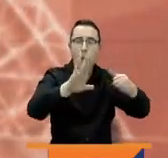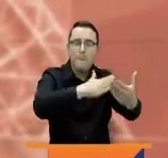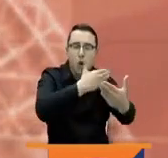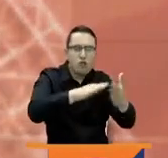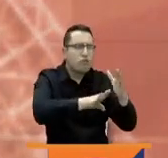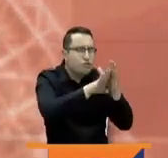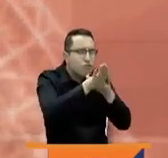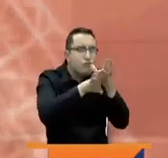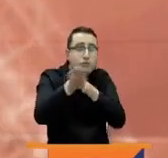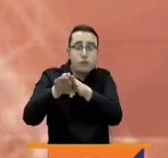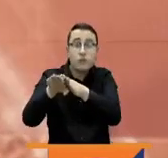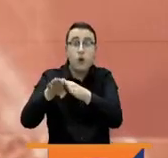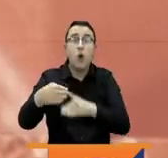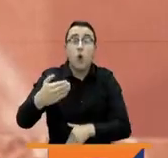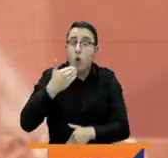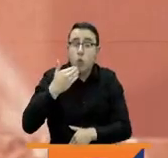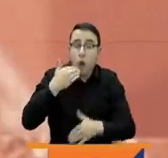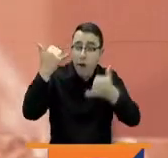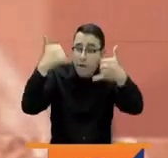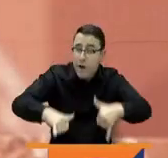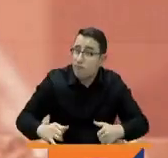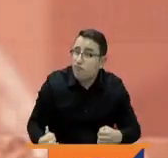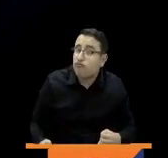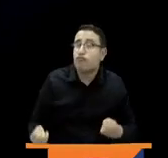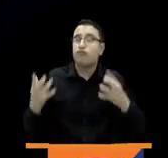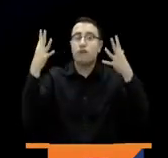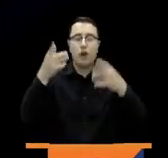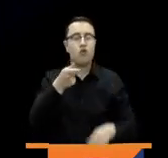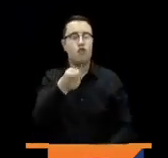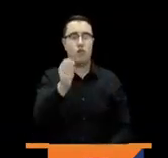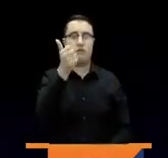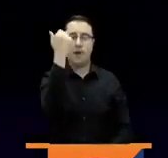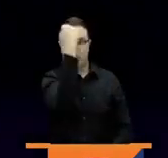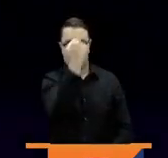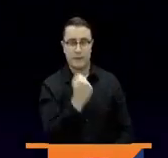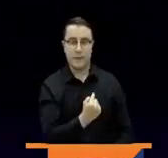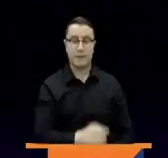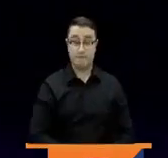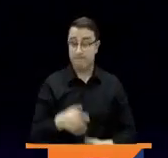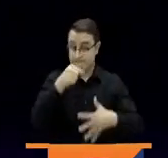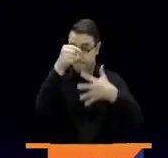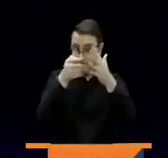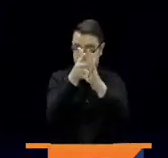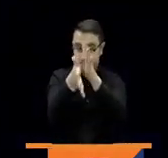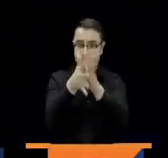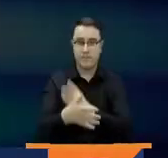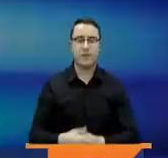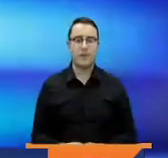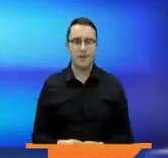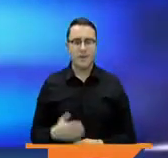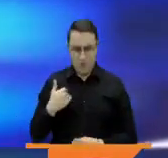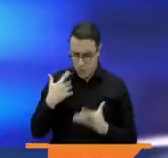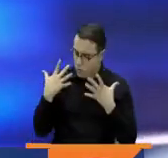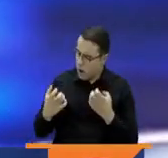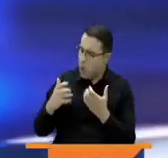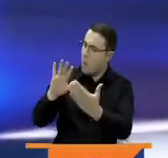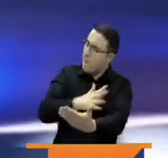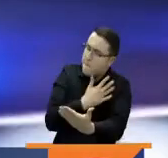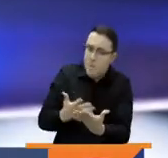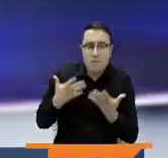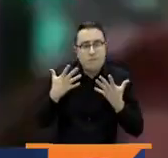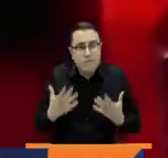evento termina este 10 de septiembre. Aquí los detalles. Cuando uno dice quiero hacer música, ya está emprendiendo un